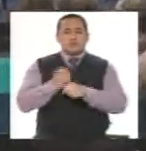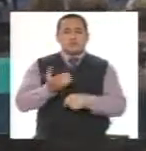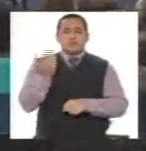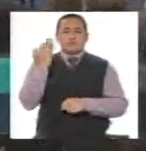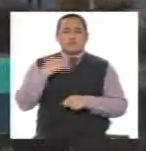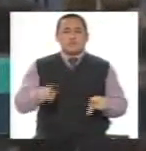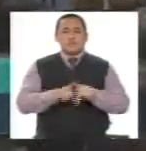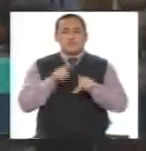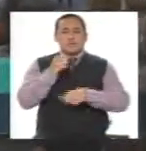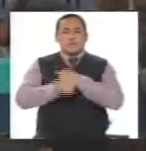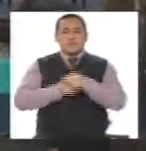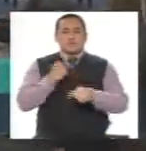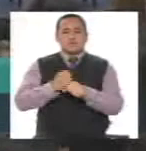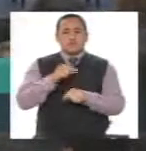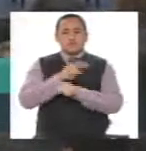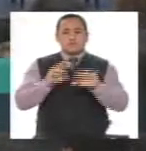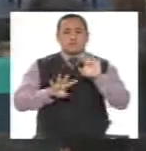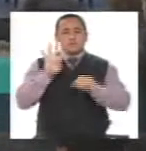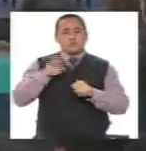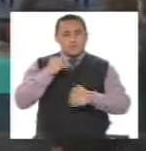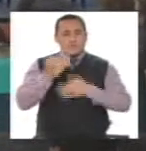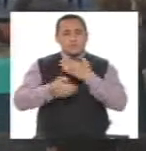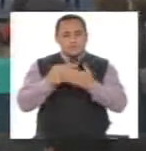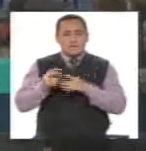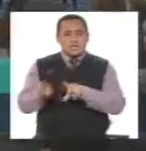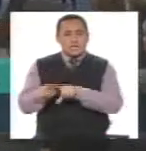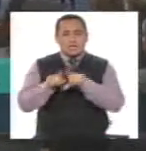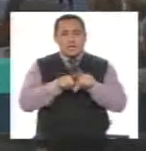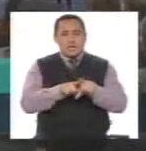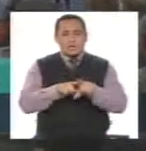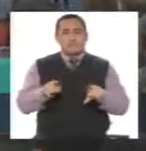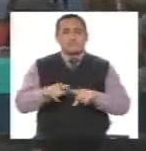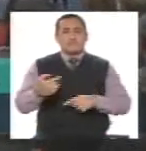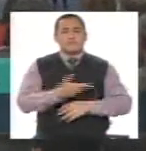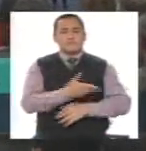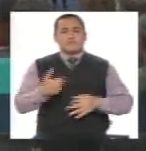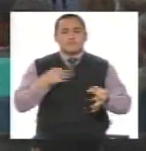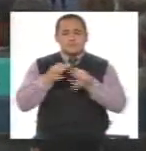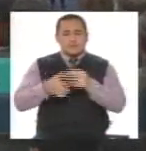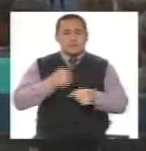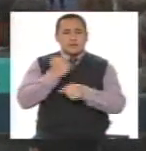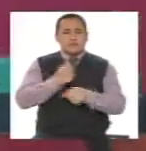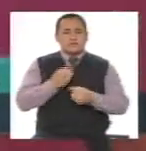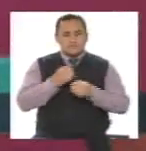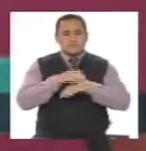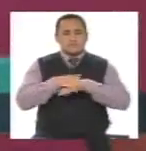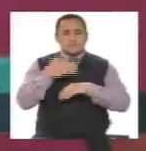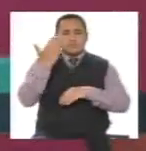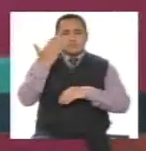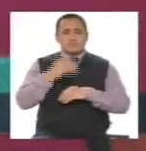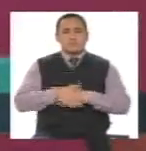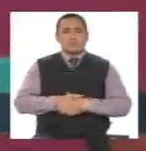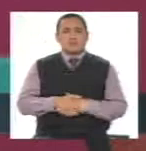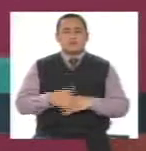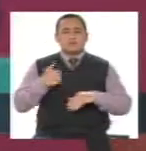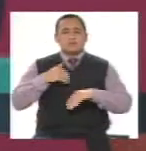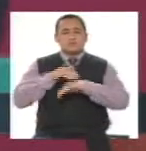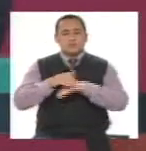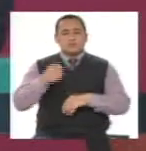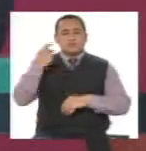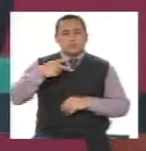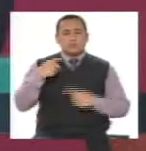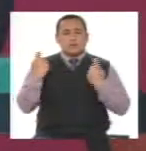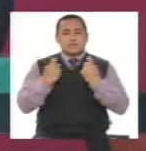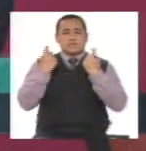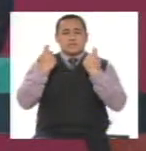y que en el 2014 se continuará en la misma línea. El jefe de Estado saludó la labor que se viene realizando. Saludo en su segundo